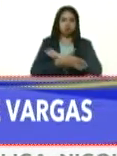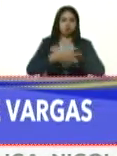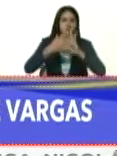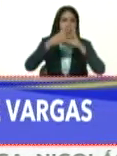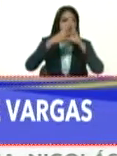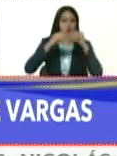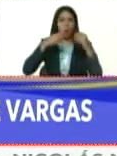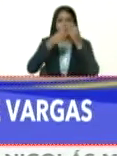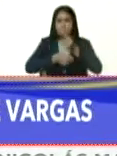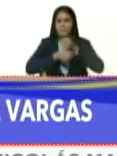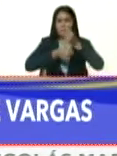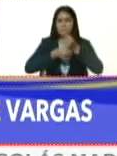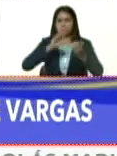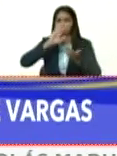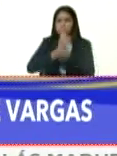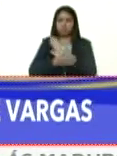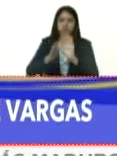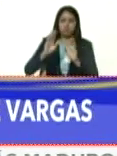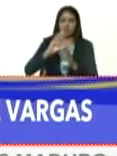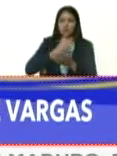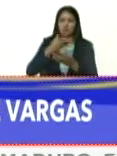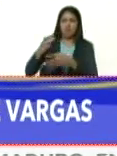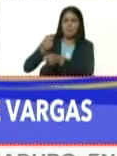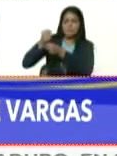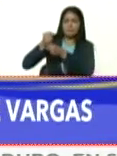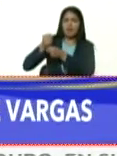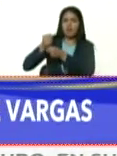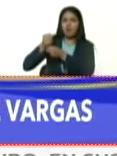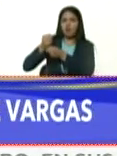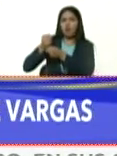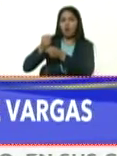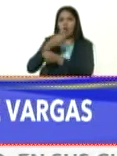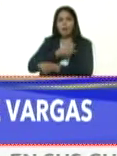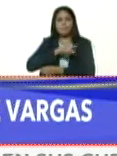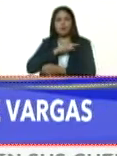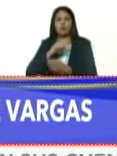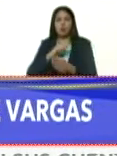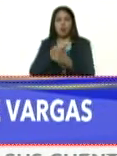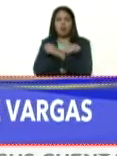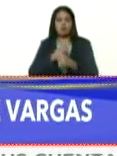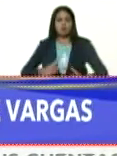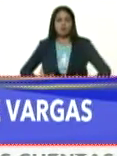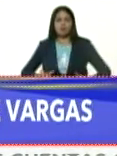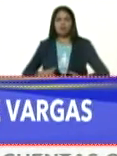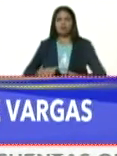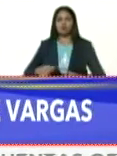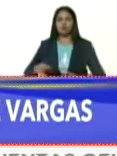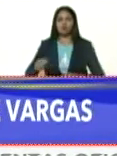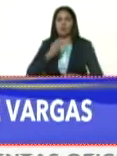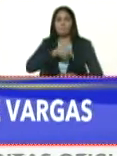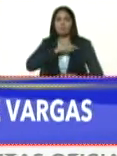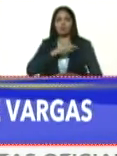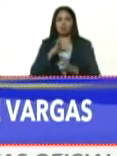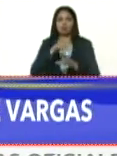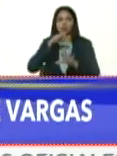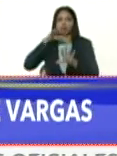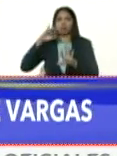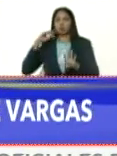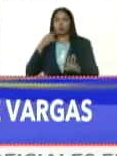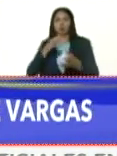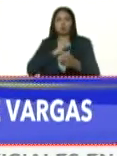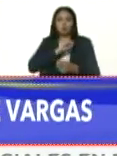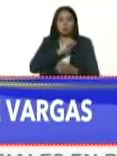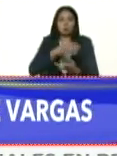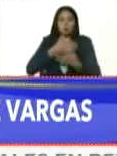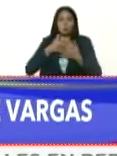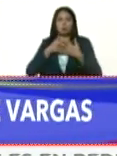la caballería enemiga del Imperio Español, y el ejército español trazó la retirada en derrota y se